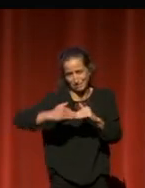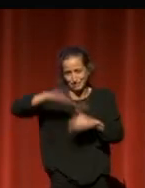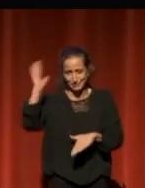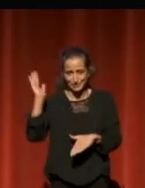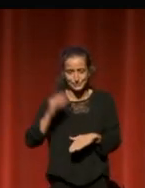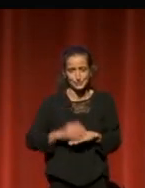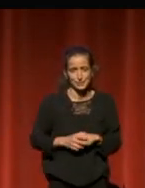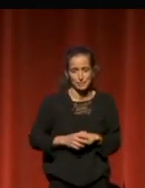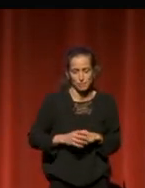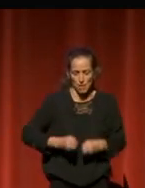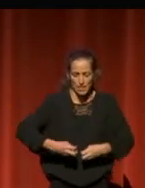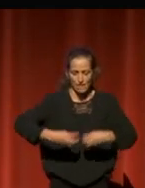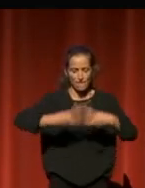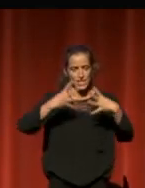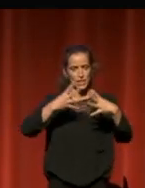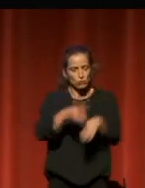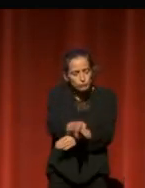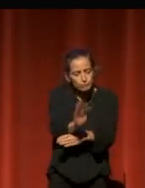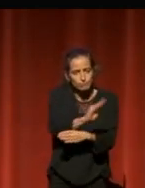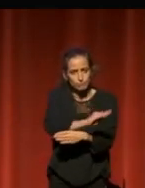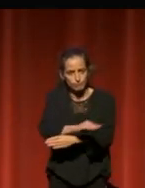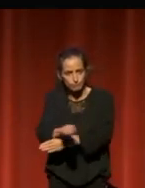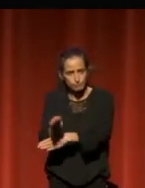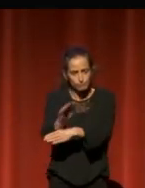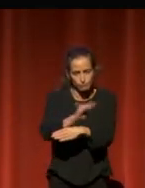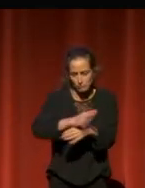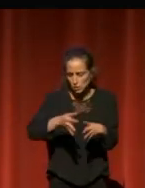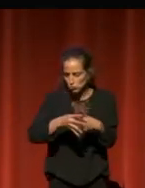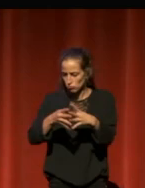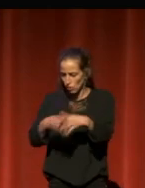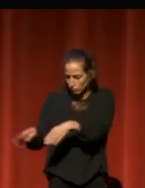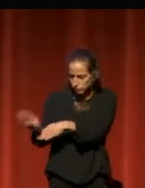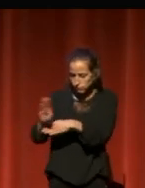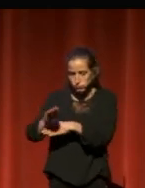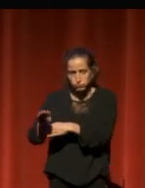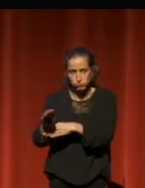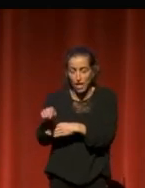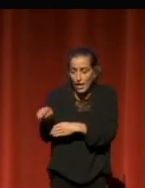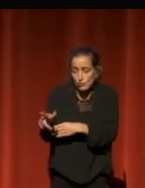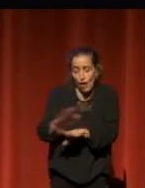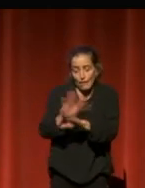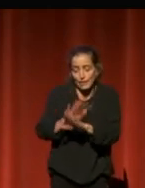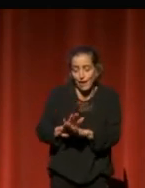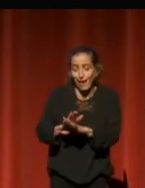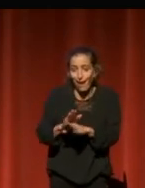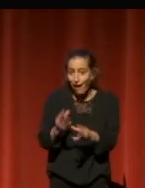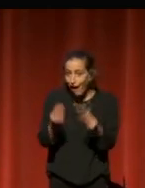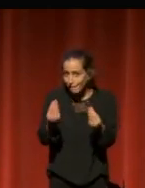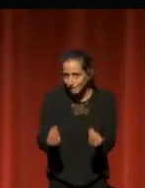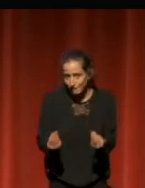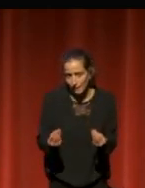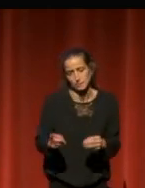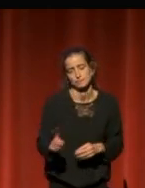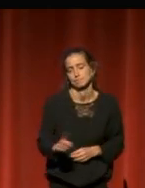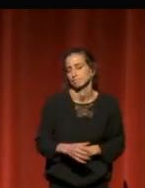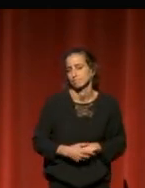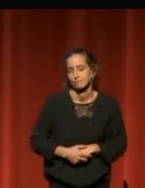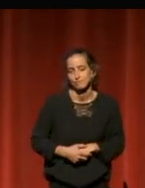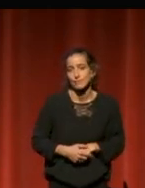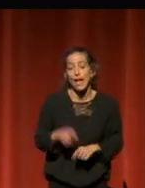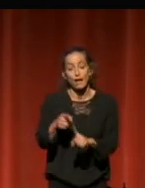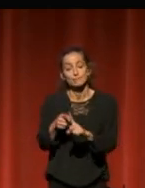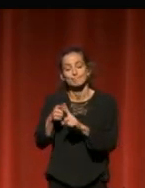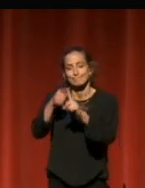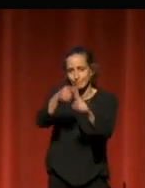sostengan los edificios, que sostengan las estructuras, eso no llega, ¿no? Hacia ahí hay que ir y ahí podemos